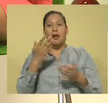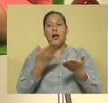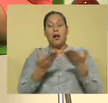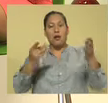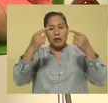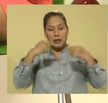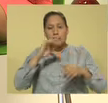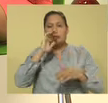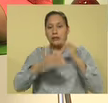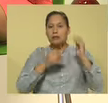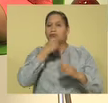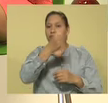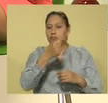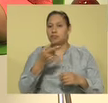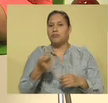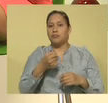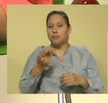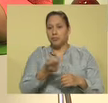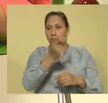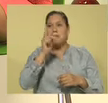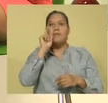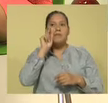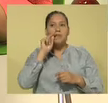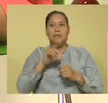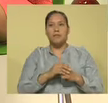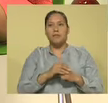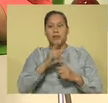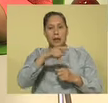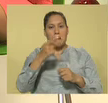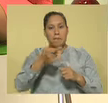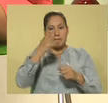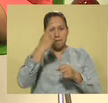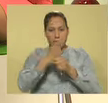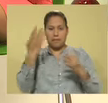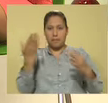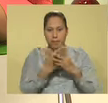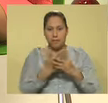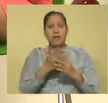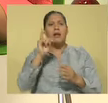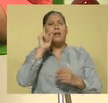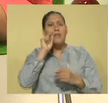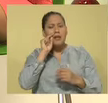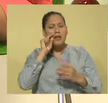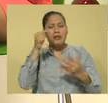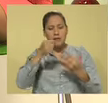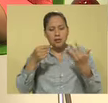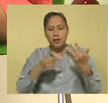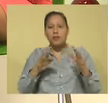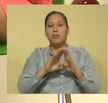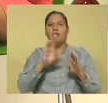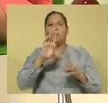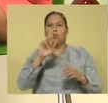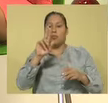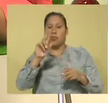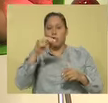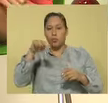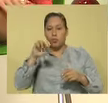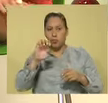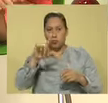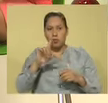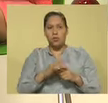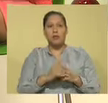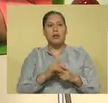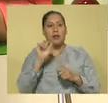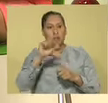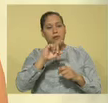la conclusión de la entrevista mañana, que mañana concluye, esta es la primera parte, y mañana nos habla de todo el asunto que tiene que ver con Buñuel y el resto es, bueno,